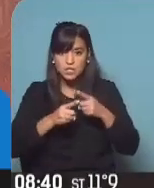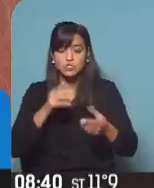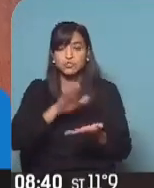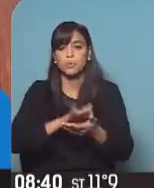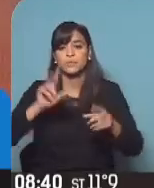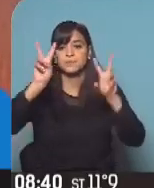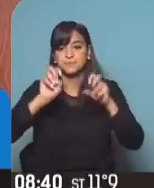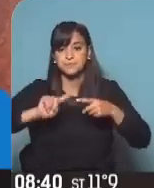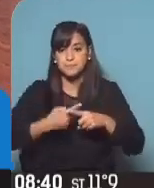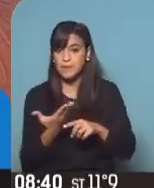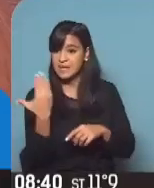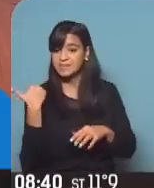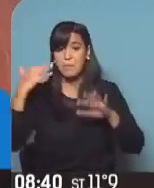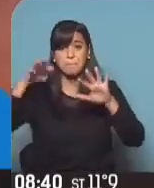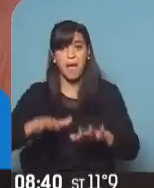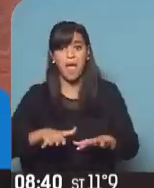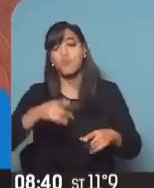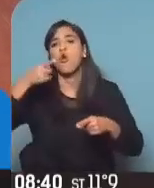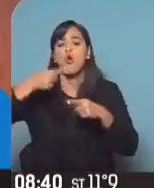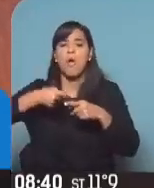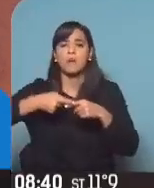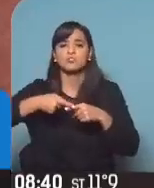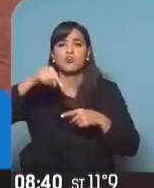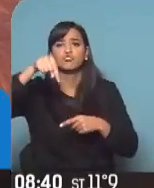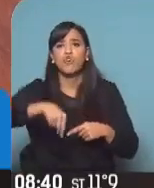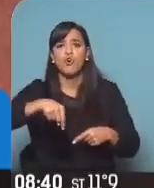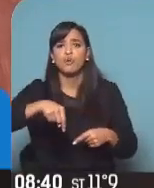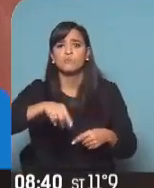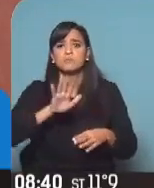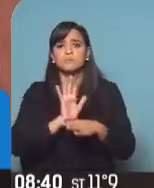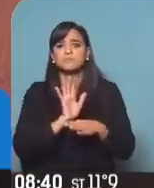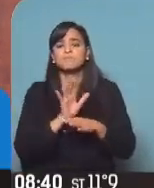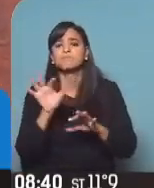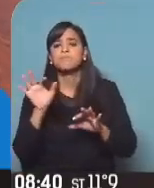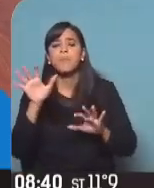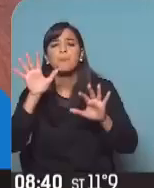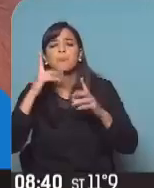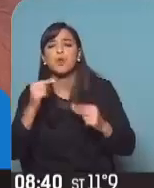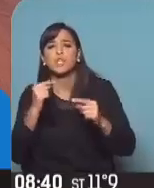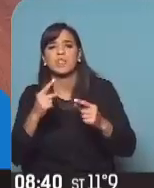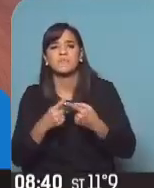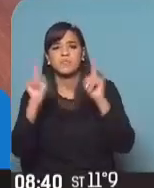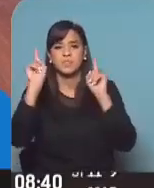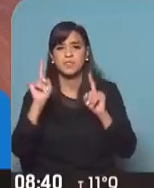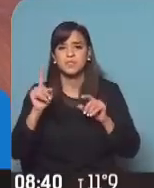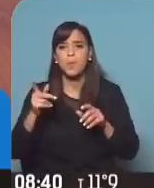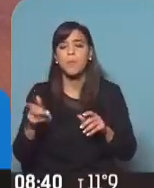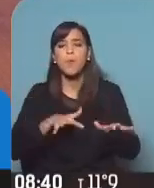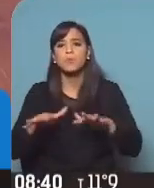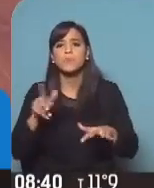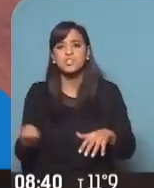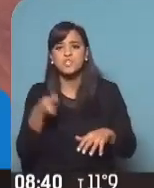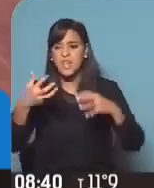ayer hubo paro actos y hoy hoy una medida de protesta distinto de otro sector el movimiento sindical